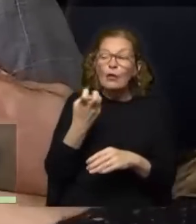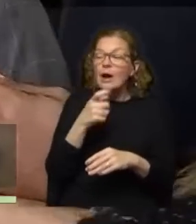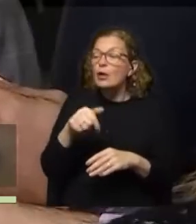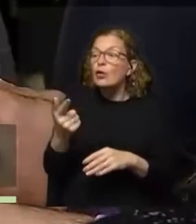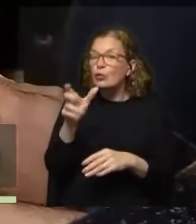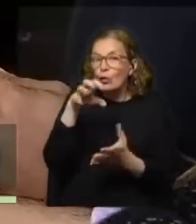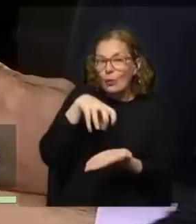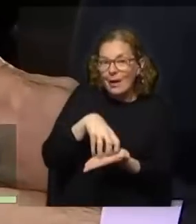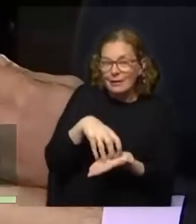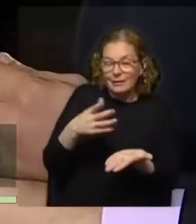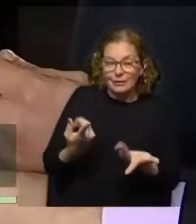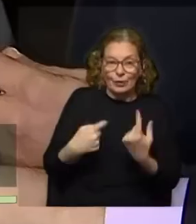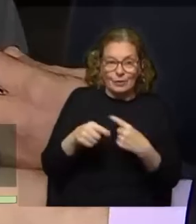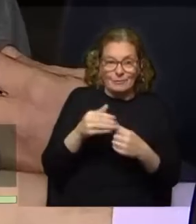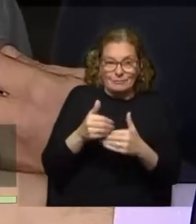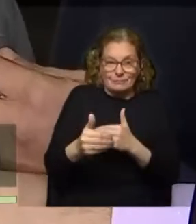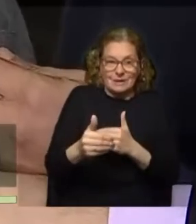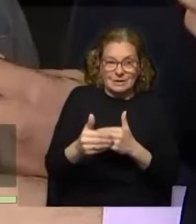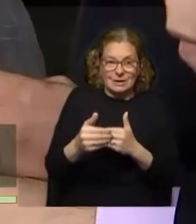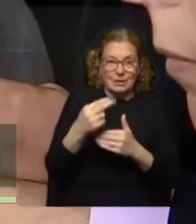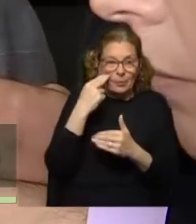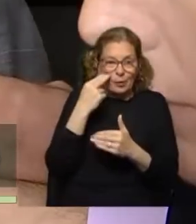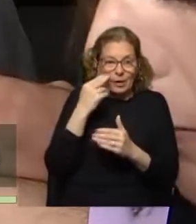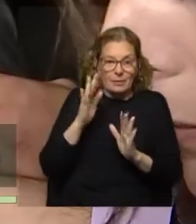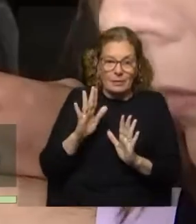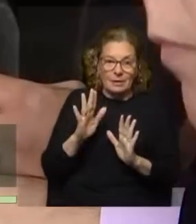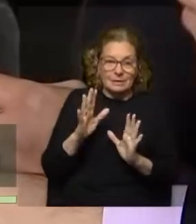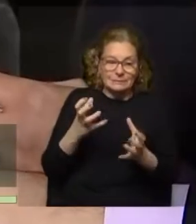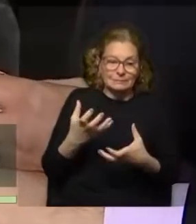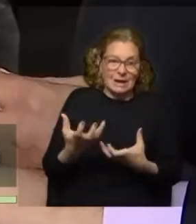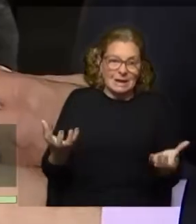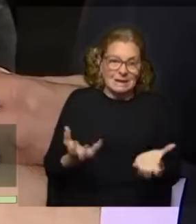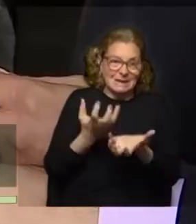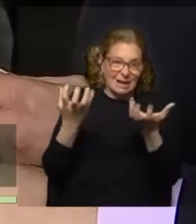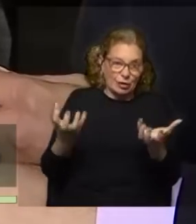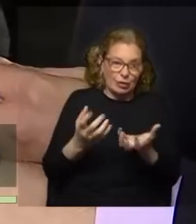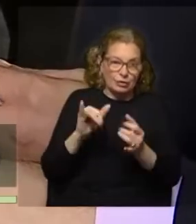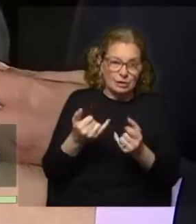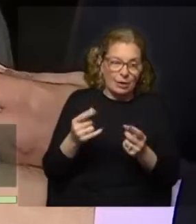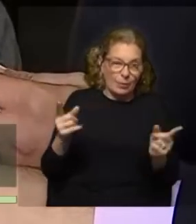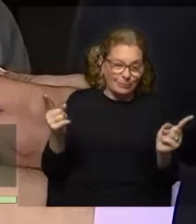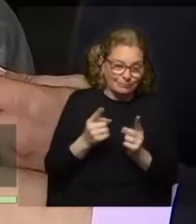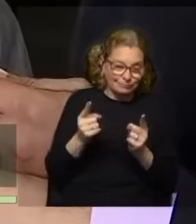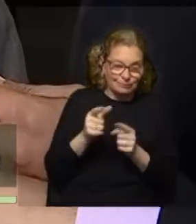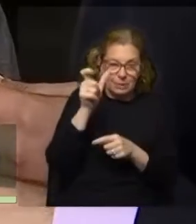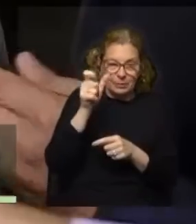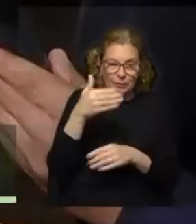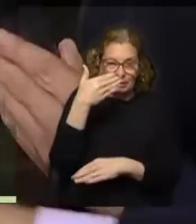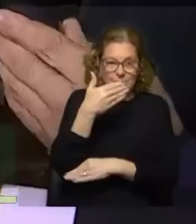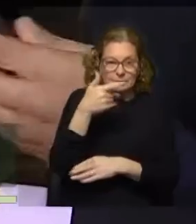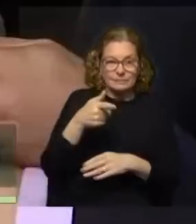entonces Más allá de lo que es el accidente puntual ya estábamos en proceso de reducción de personas en